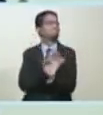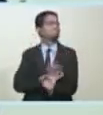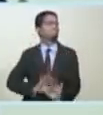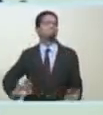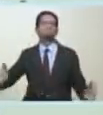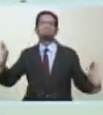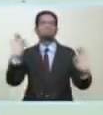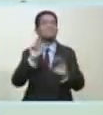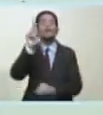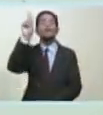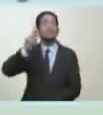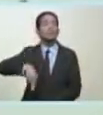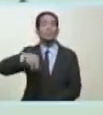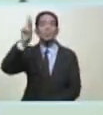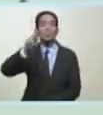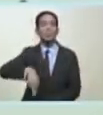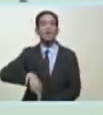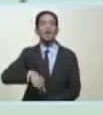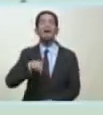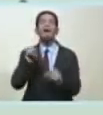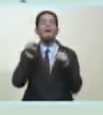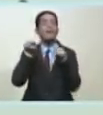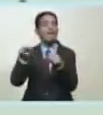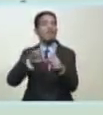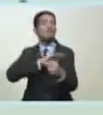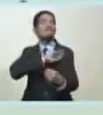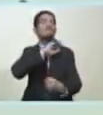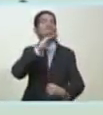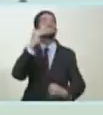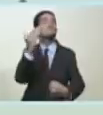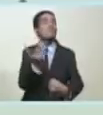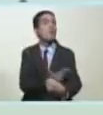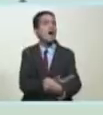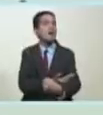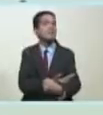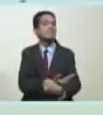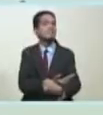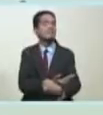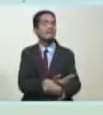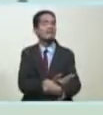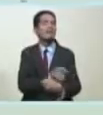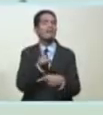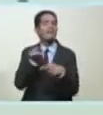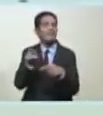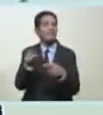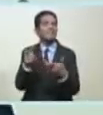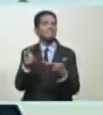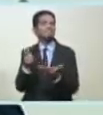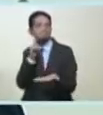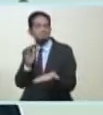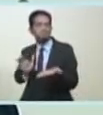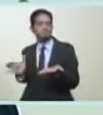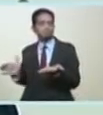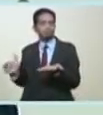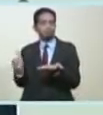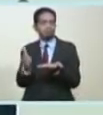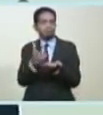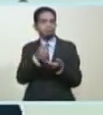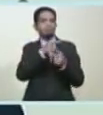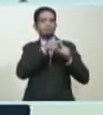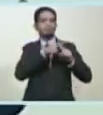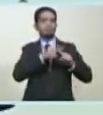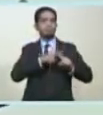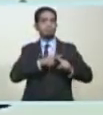jamás tuvo la fuerza suficiente, pudo recoger el voto opositor que lo pusiera